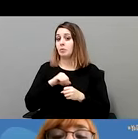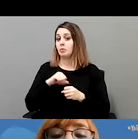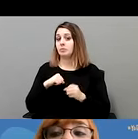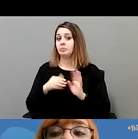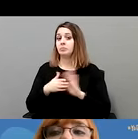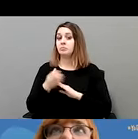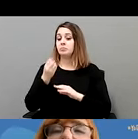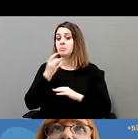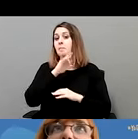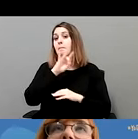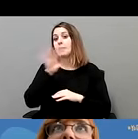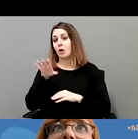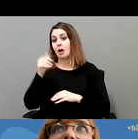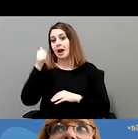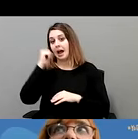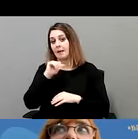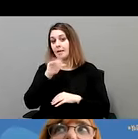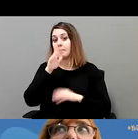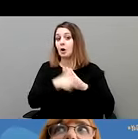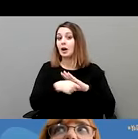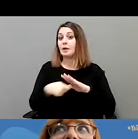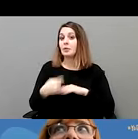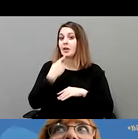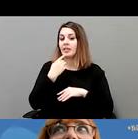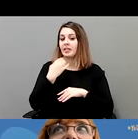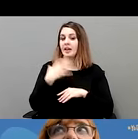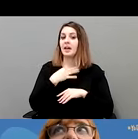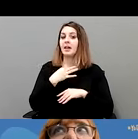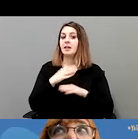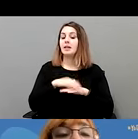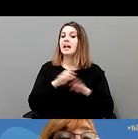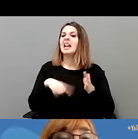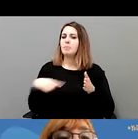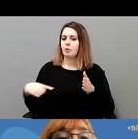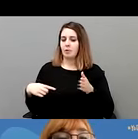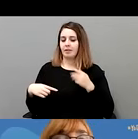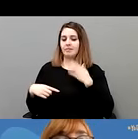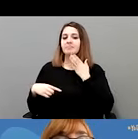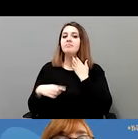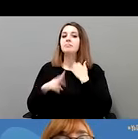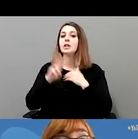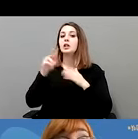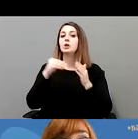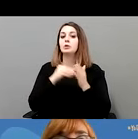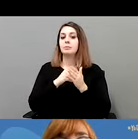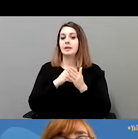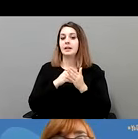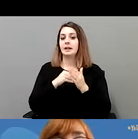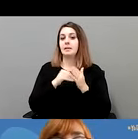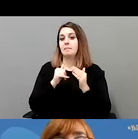Álava, porque lo que plantea Guipúzcoa es que se puede complementar hasta 2.000 y pico euros,